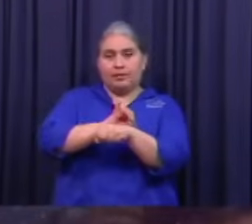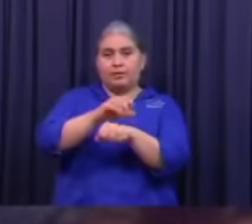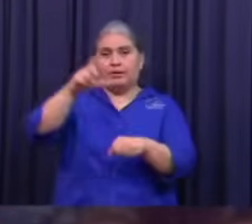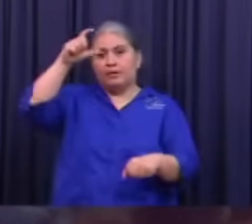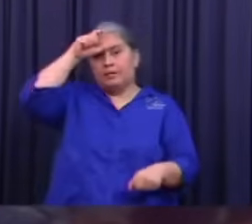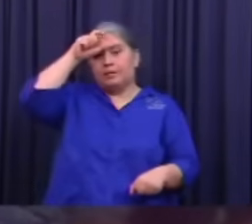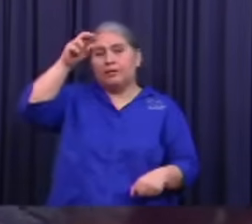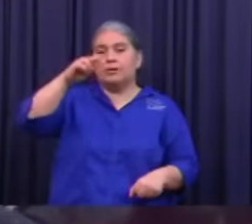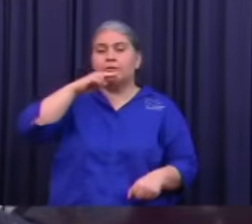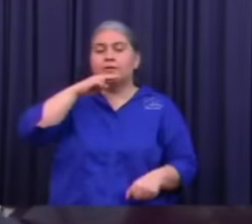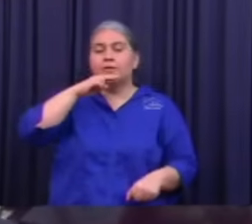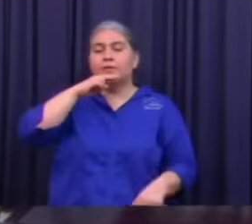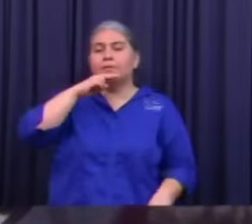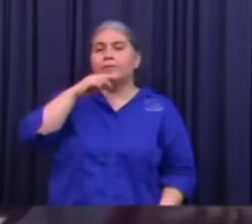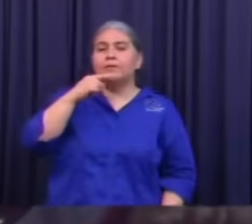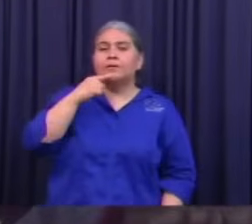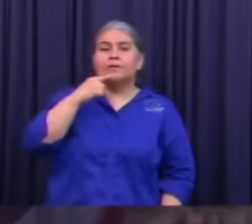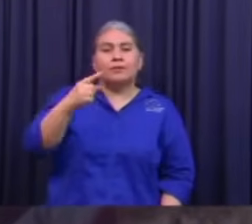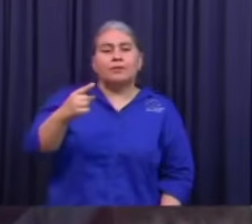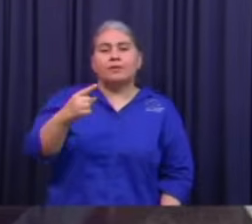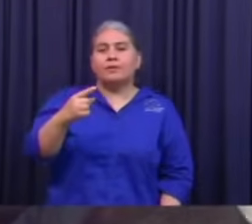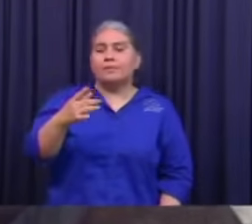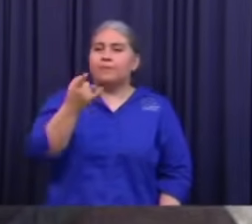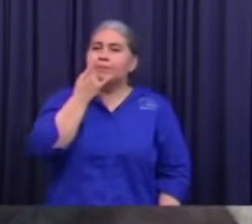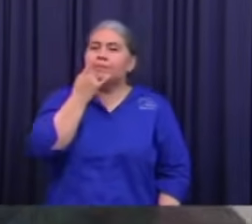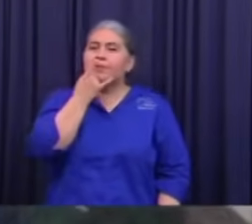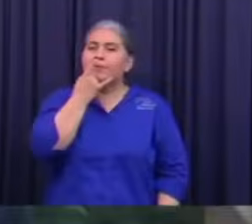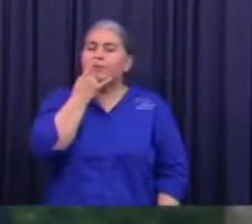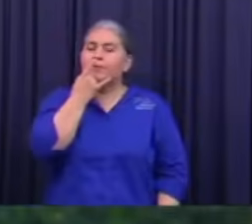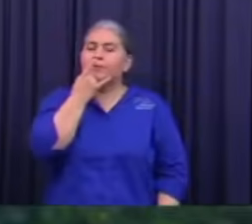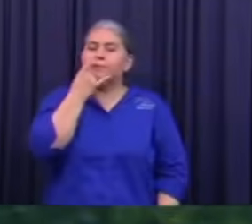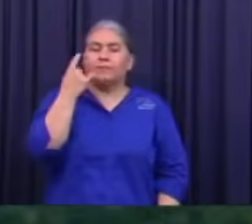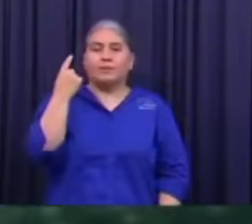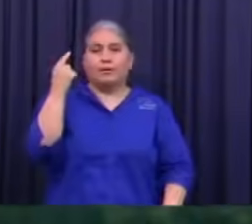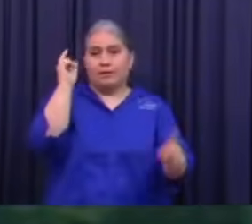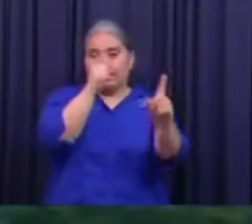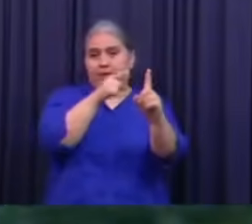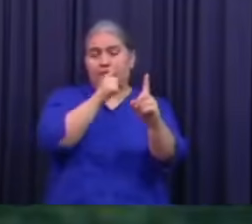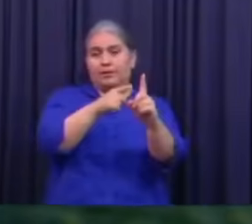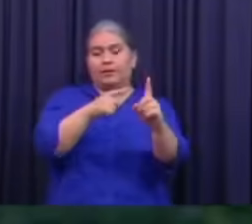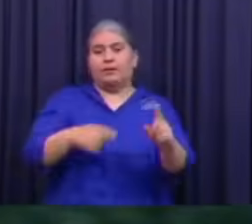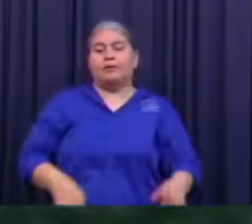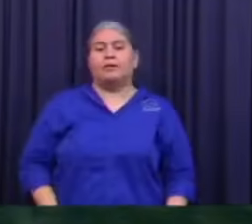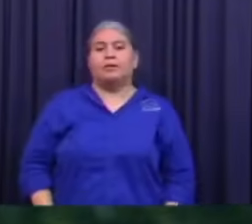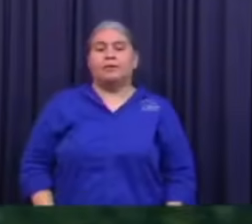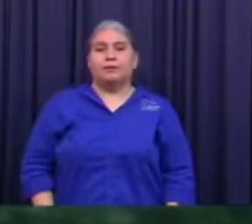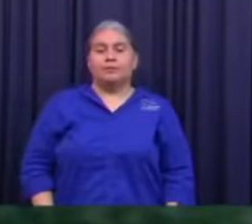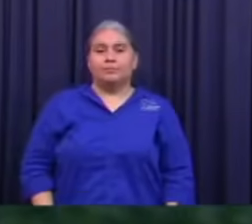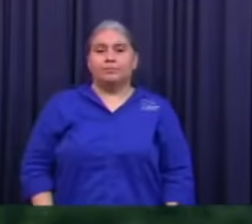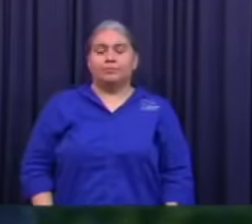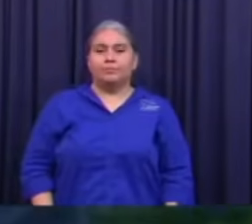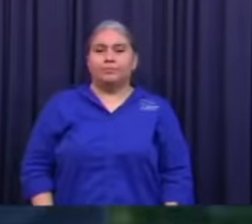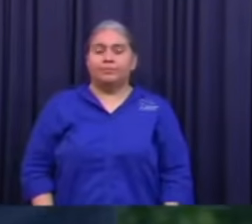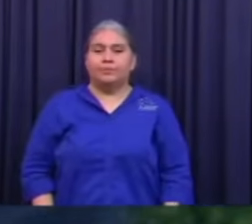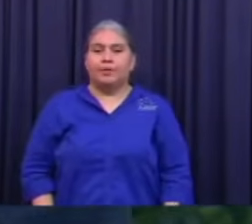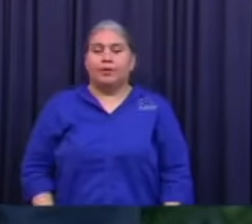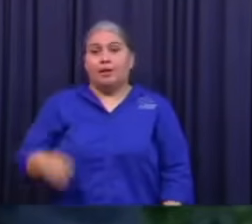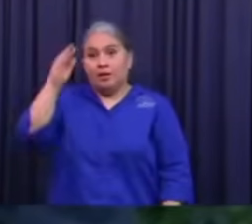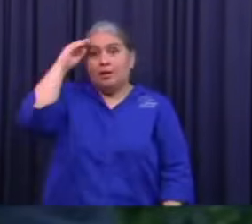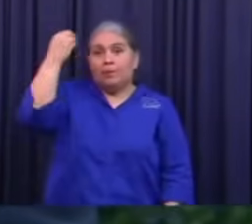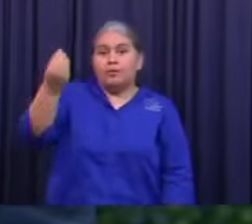pero ya perdónennos más porque si yo los entristezco a ustedes quién me va a alegrar a